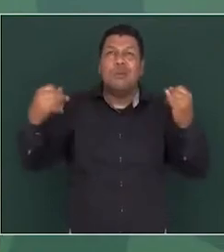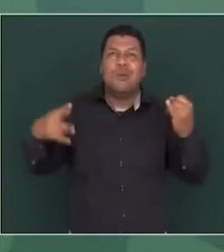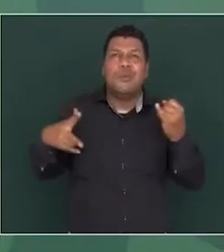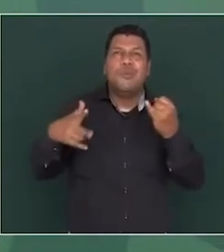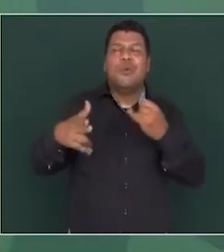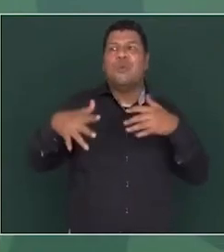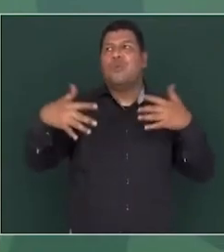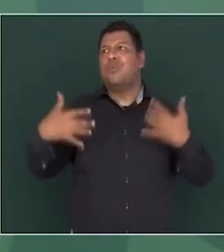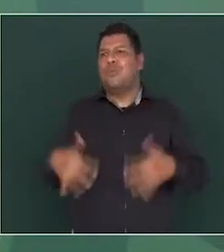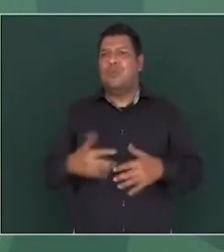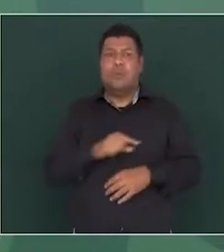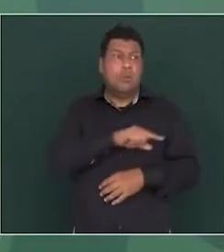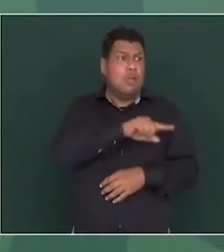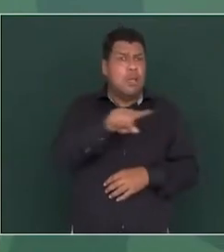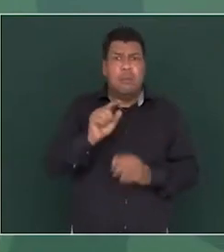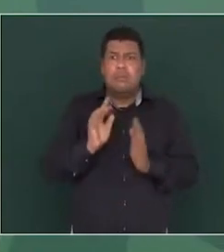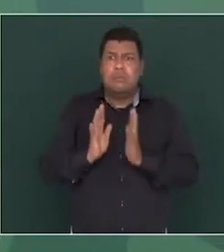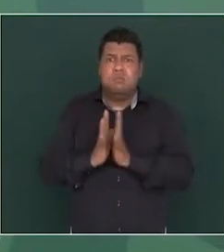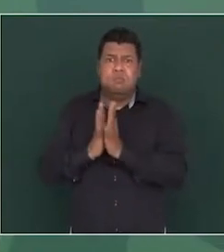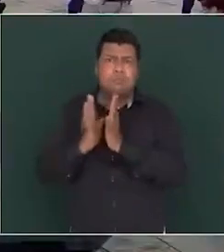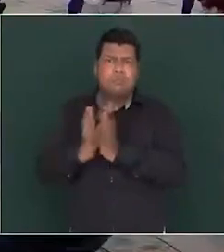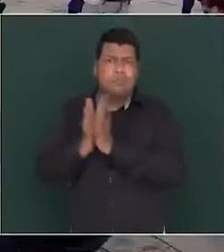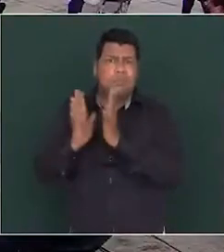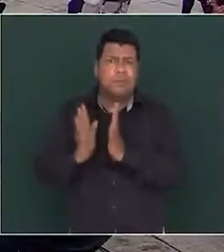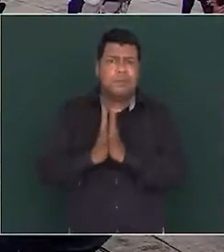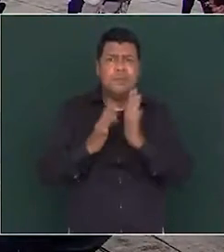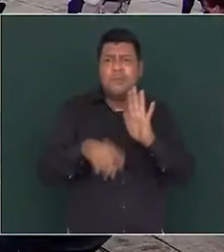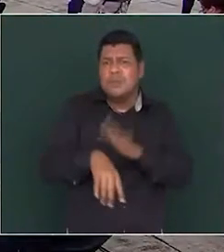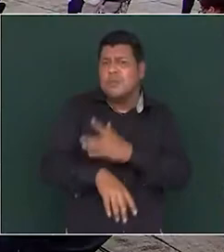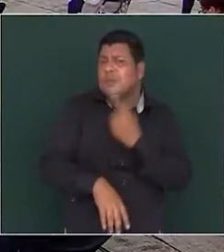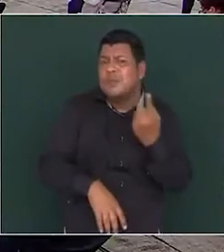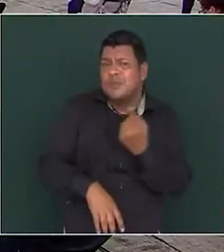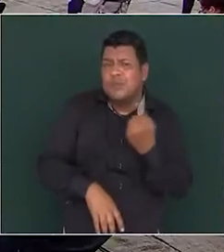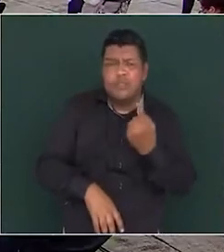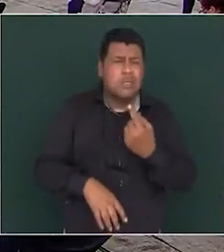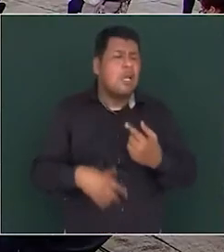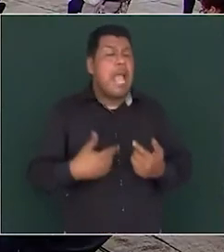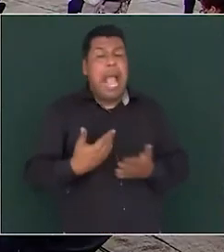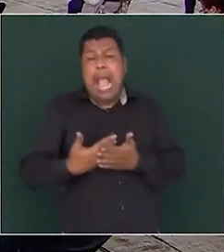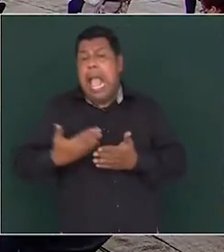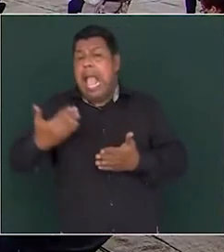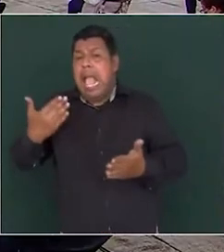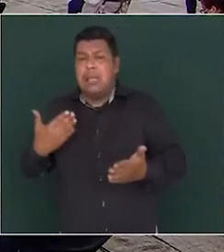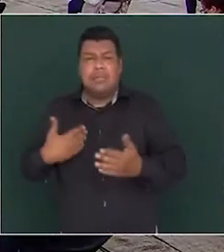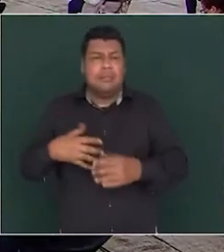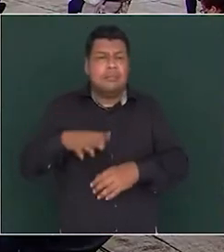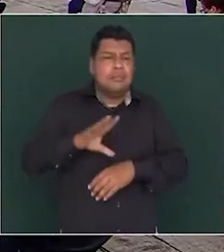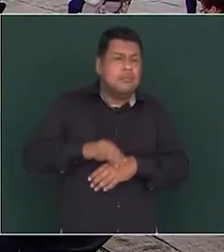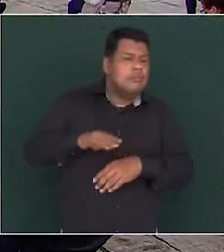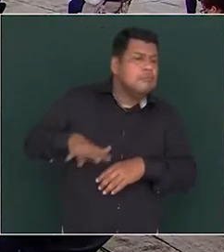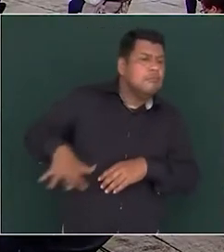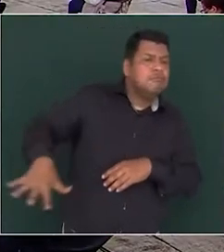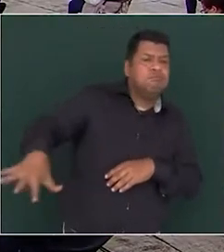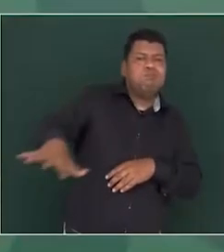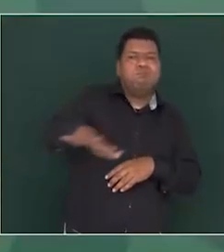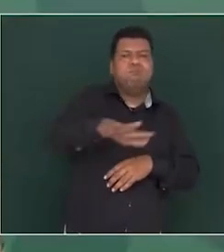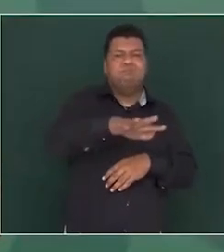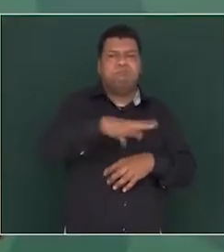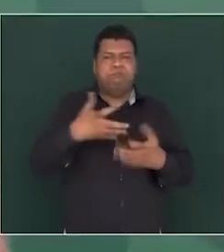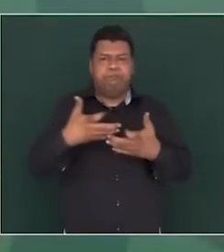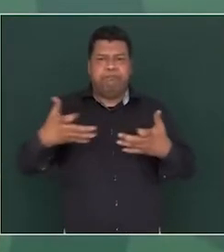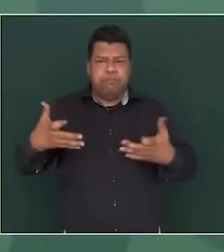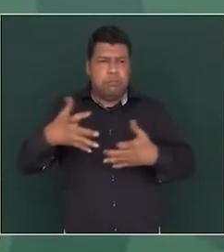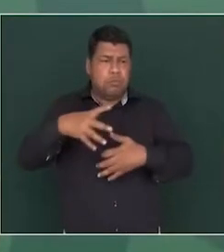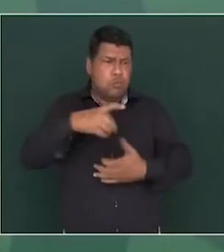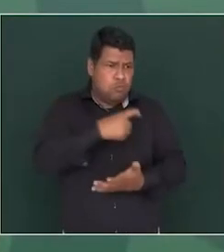ellos participaron mucho porque fueron quienes nos permitieron el adquirir toda la parte de